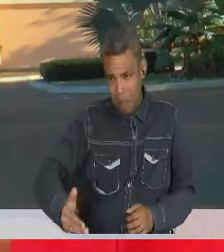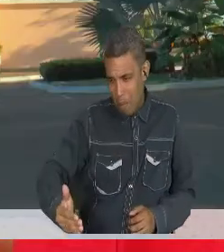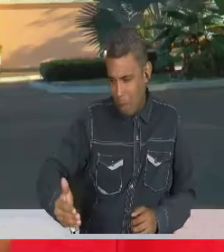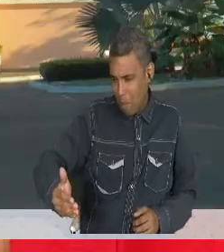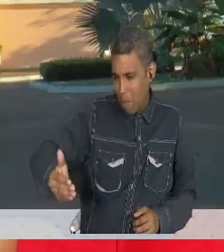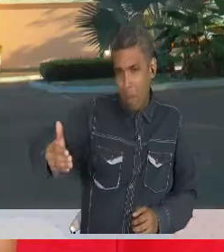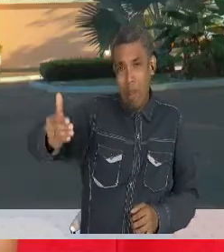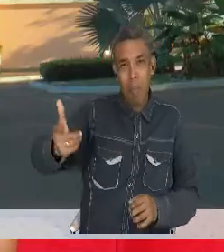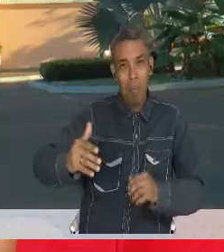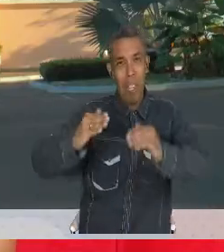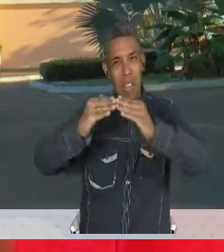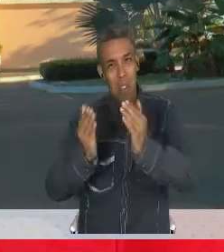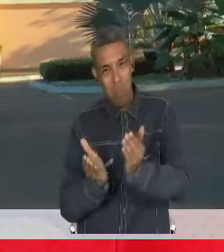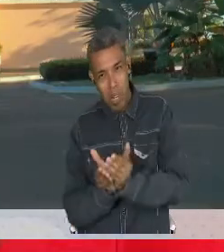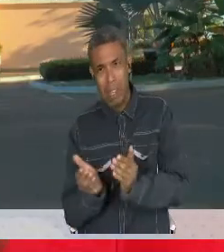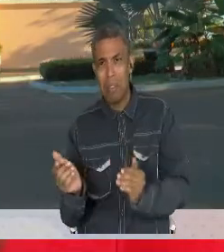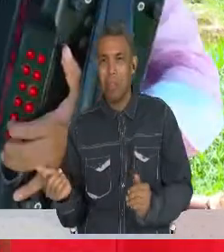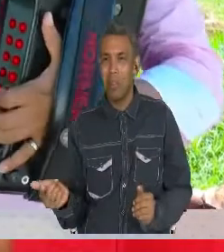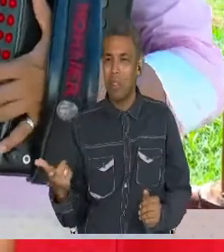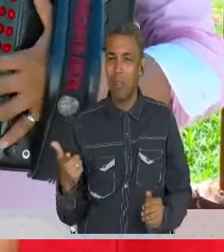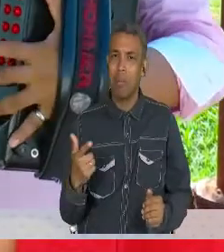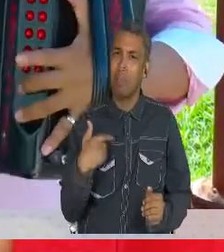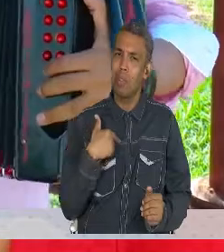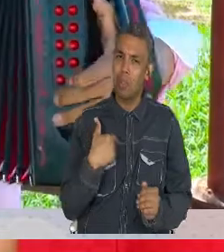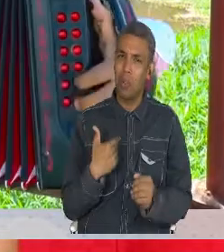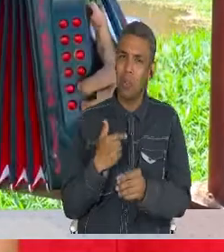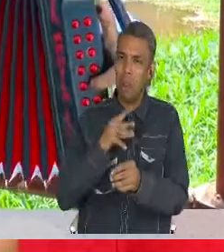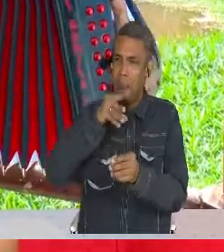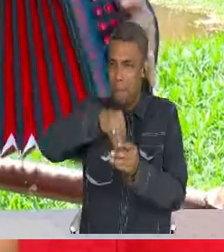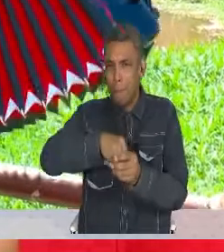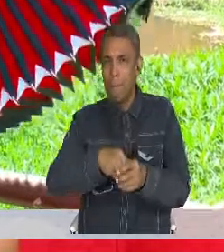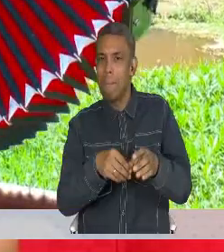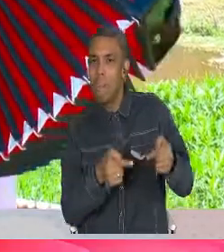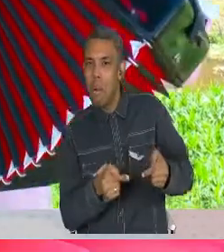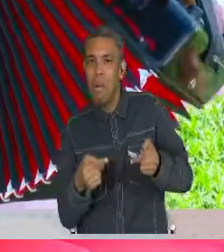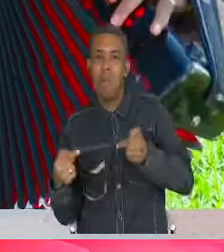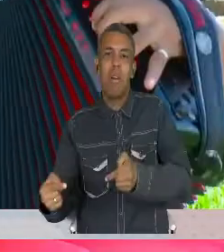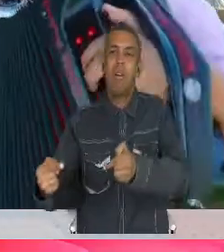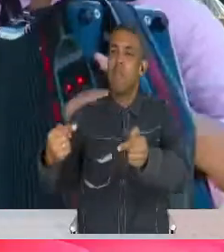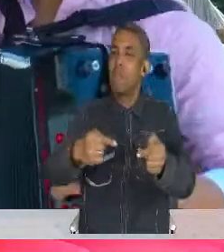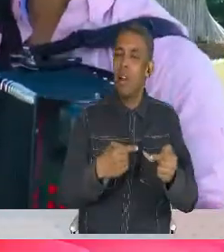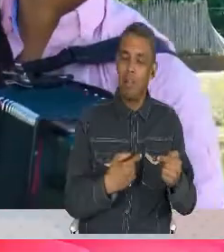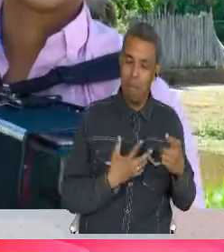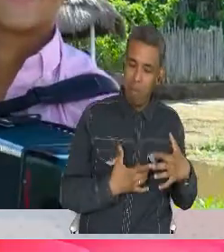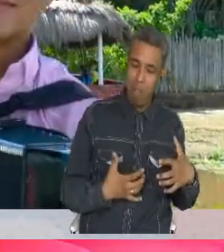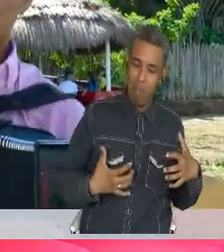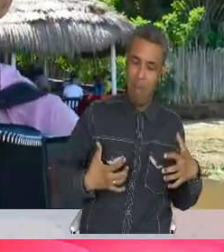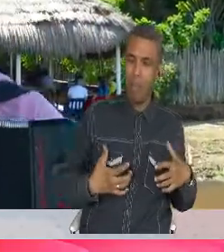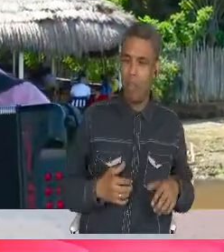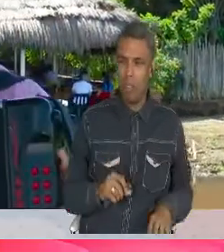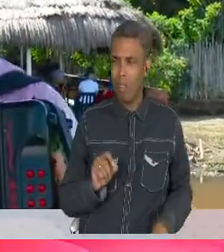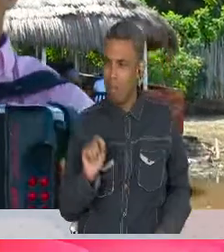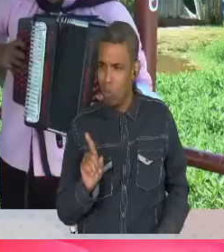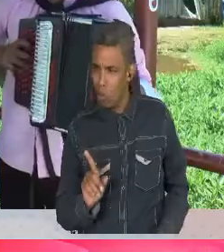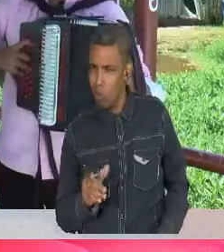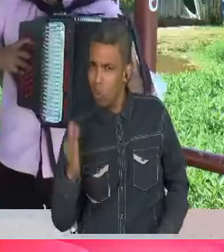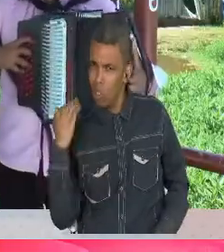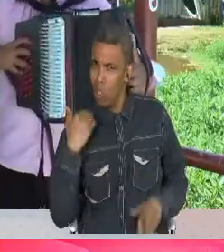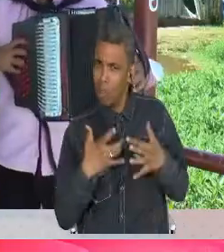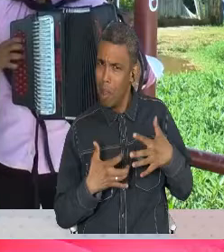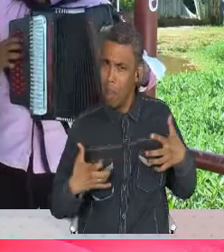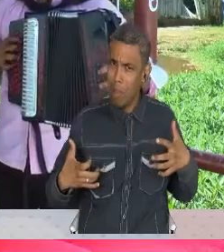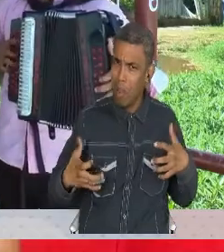y toda la parte cultural en la parte estudiantil, por decirlo así. ¿Inició con el vallenato o exploró de pronto algunos